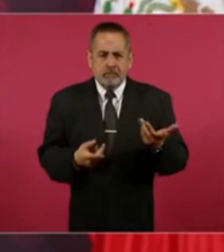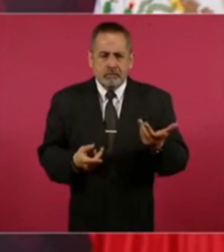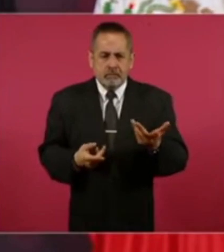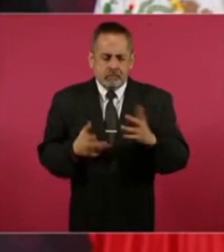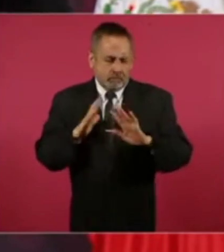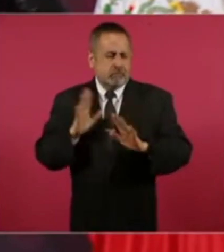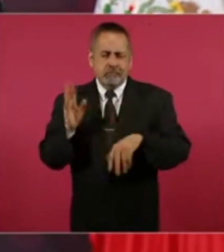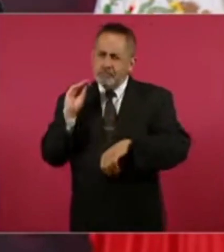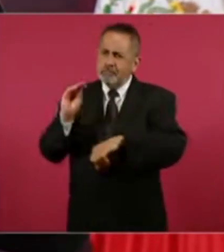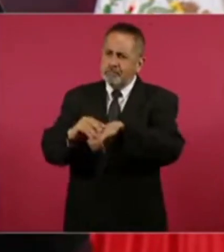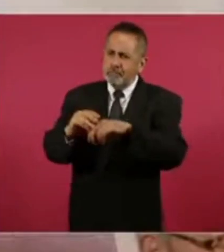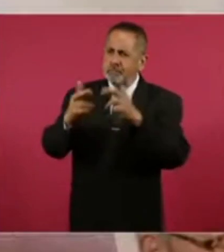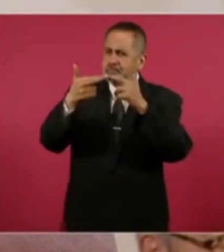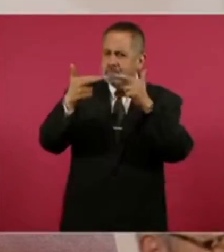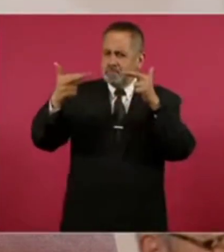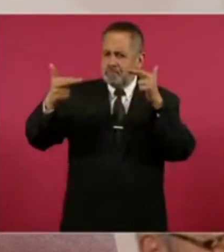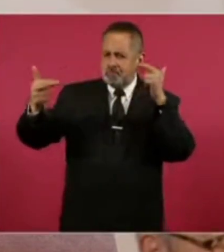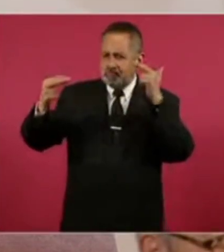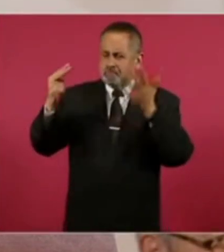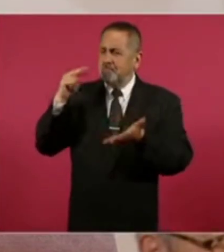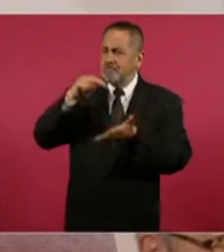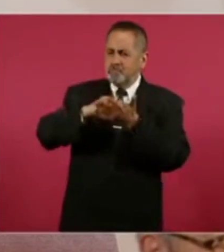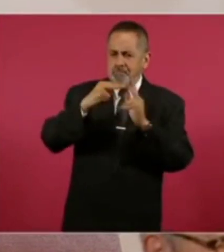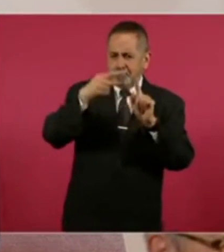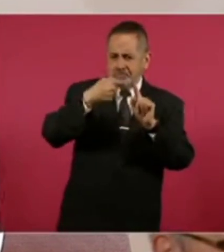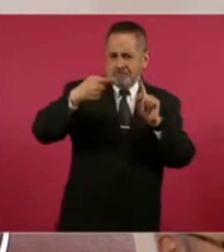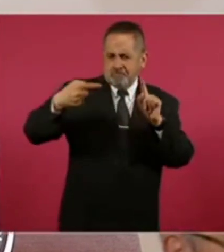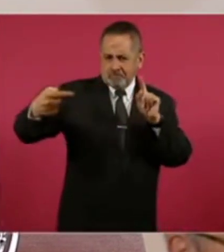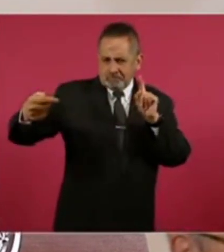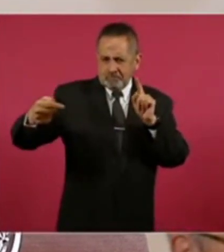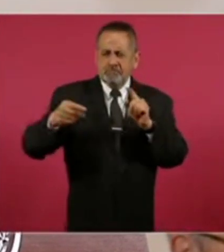poniendo antenas y todo, pero para que